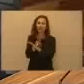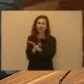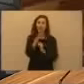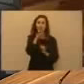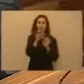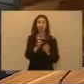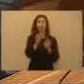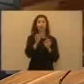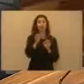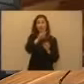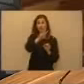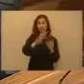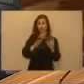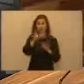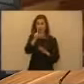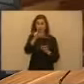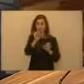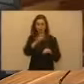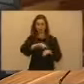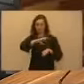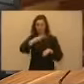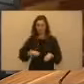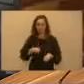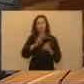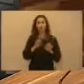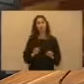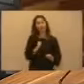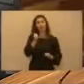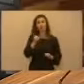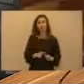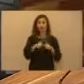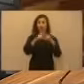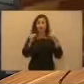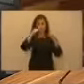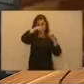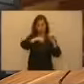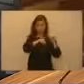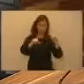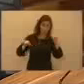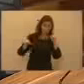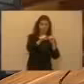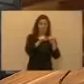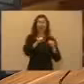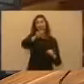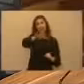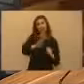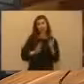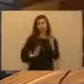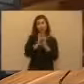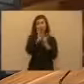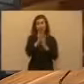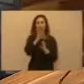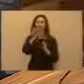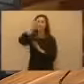dieron simultáneamente en Asturias, en concreto en el suroccidente, 14 incendios forestales. Tuvo que intervenir la